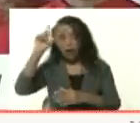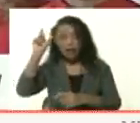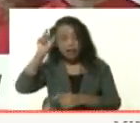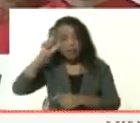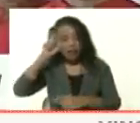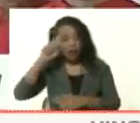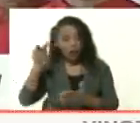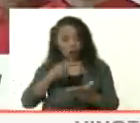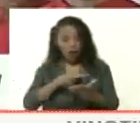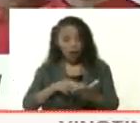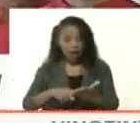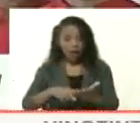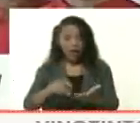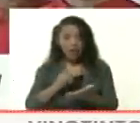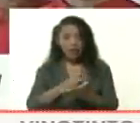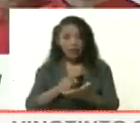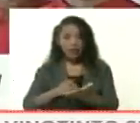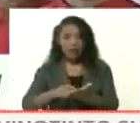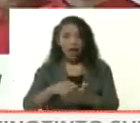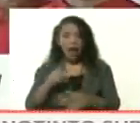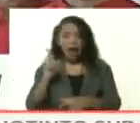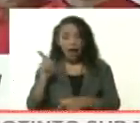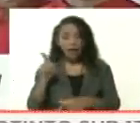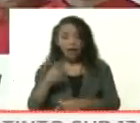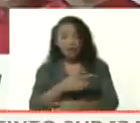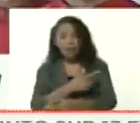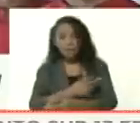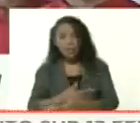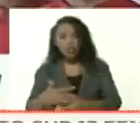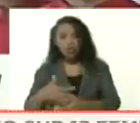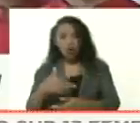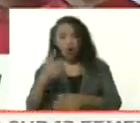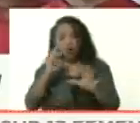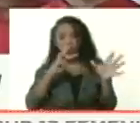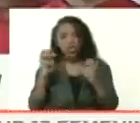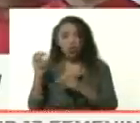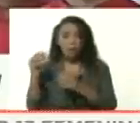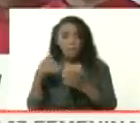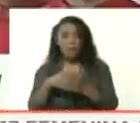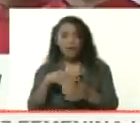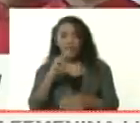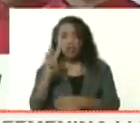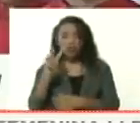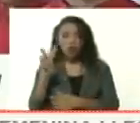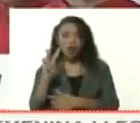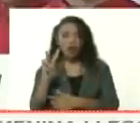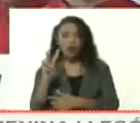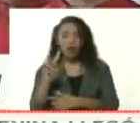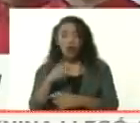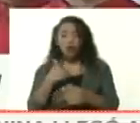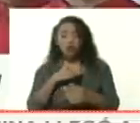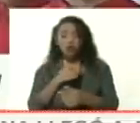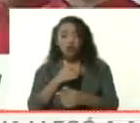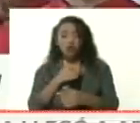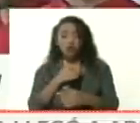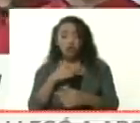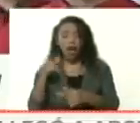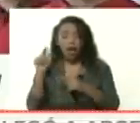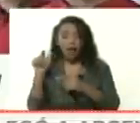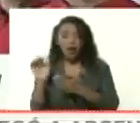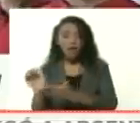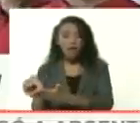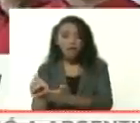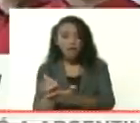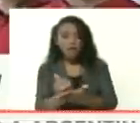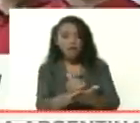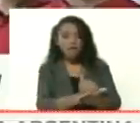leer y escribir a ese 1.800.000 venezolanos. Eso es sembrar el petróleo. Bueno, las cosechas tenemos que recogerlas. La cosecha viene en la juventud